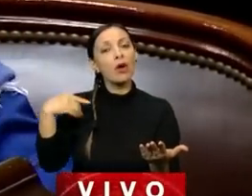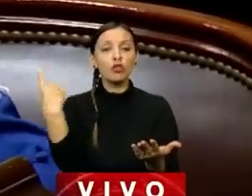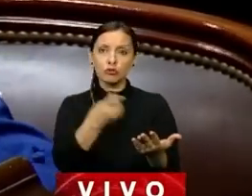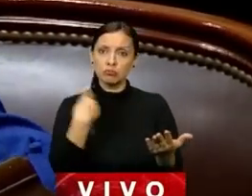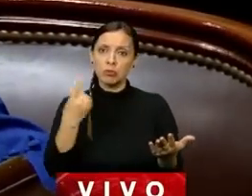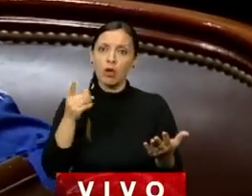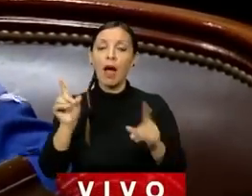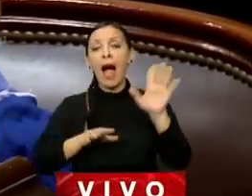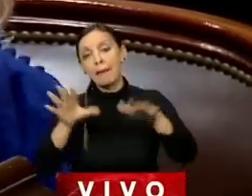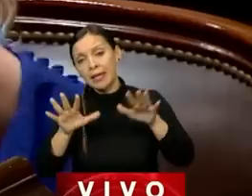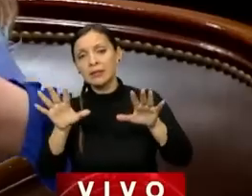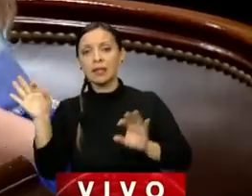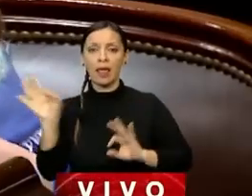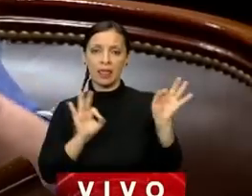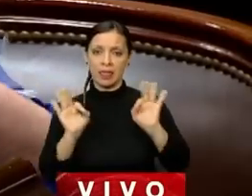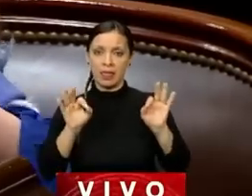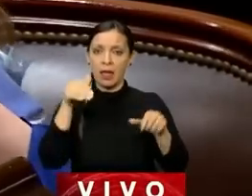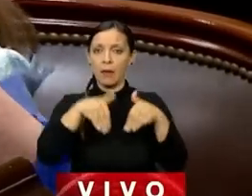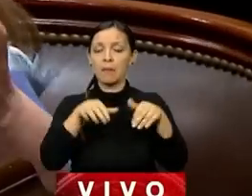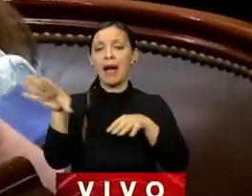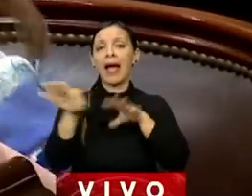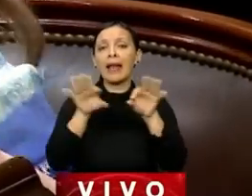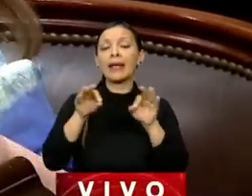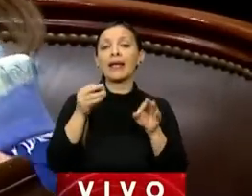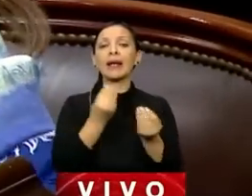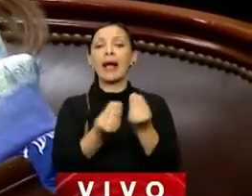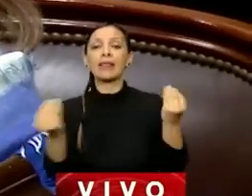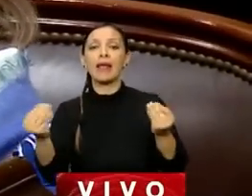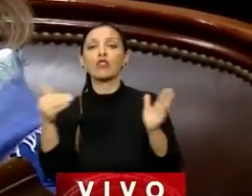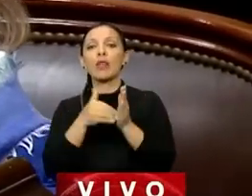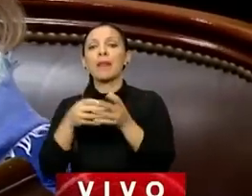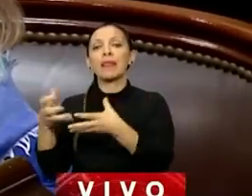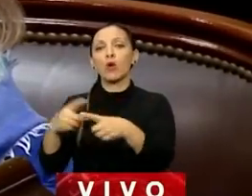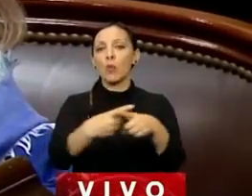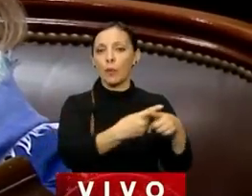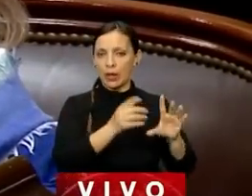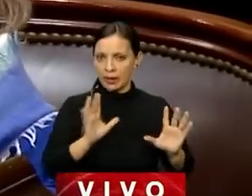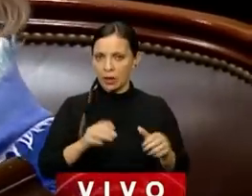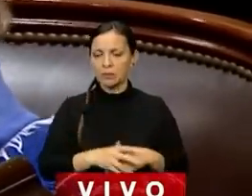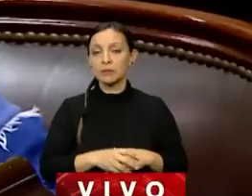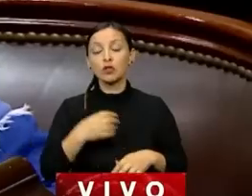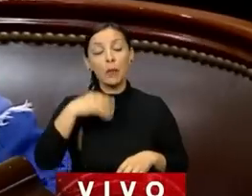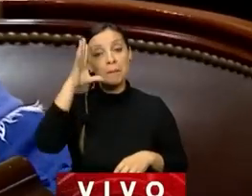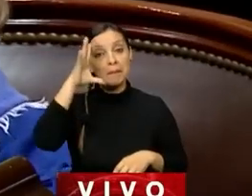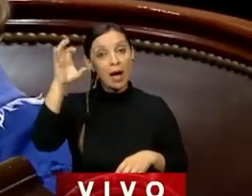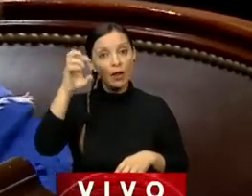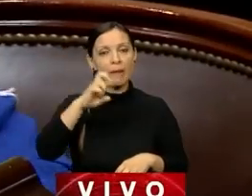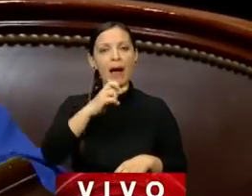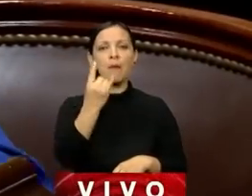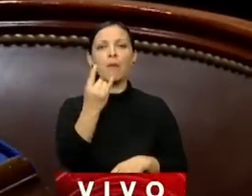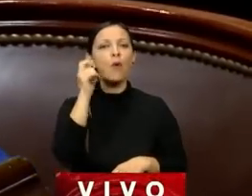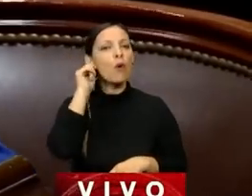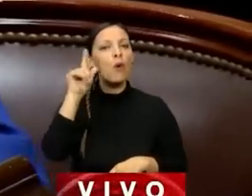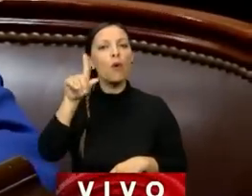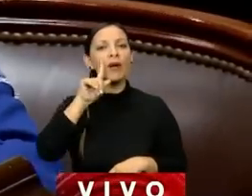nos abstuvimos en algunas oportunidades a votar los candidatos de cada quien. Me acordaba de Pugliese, me acordaba